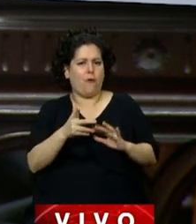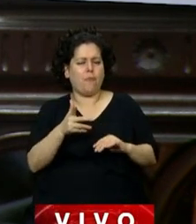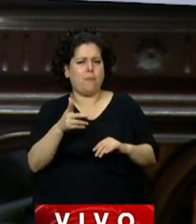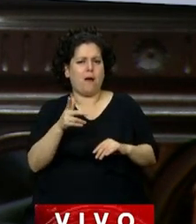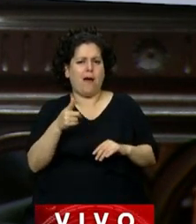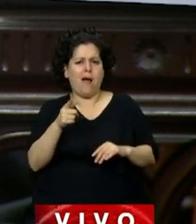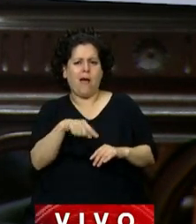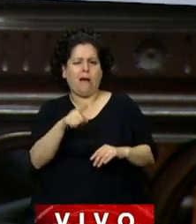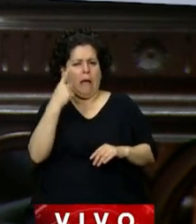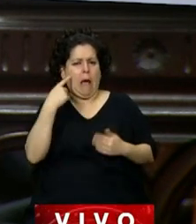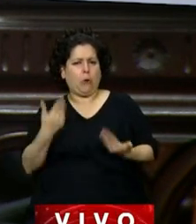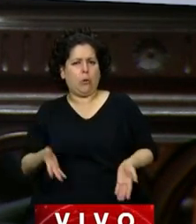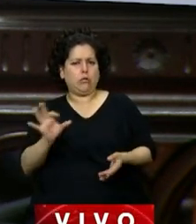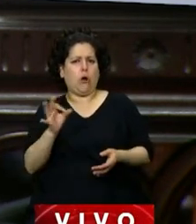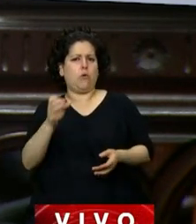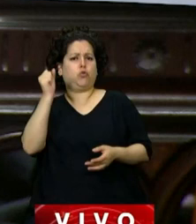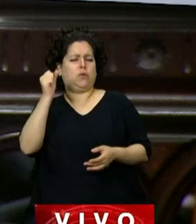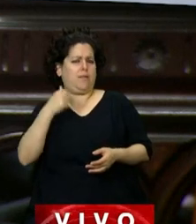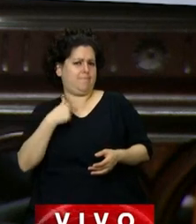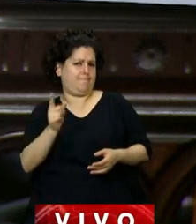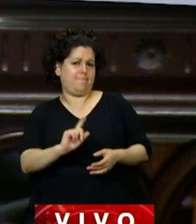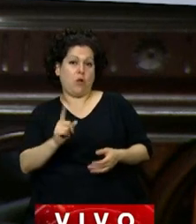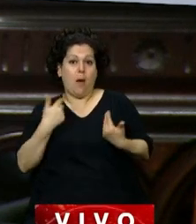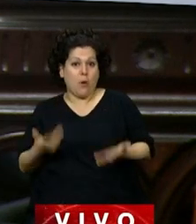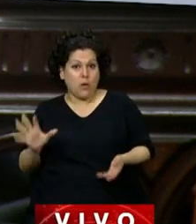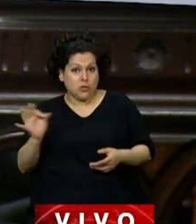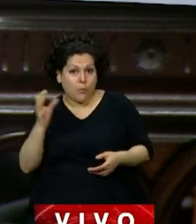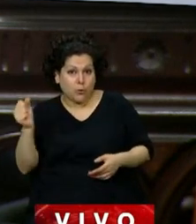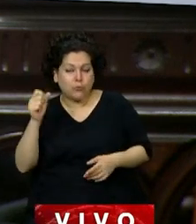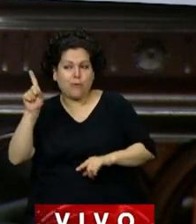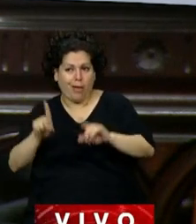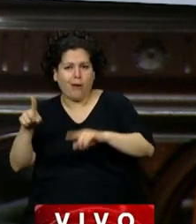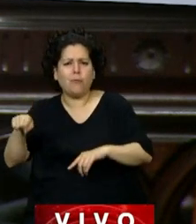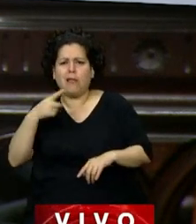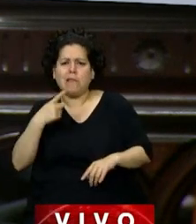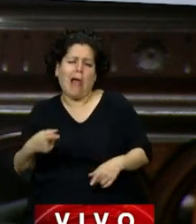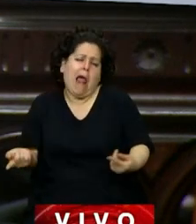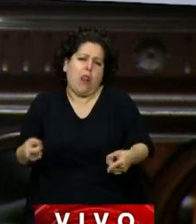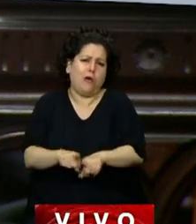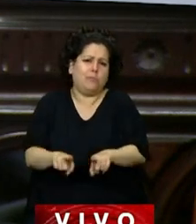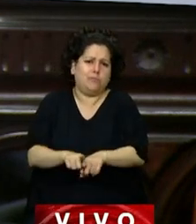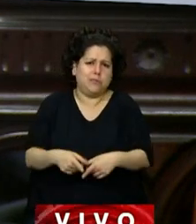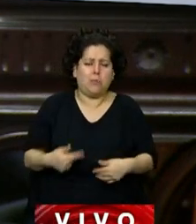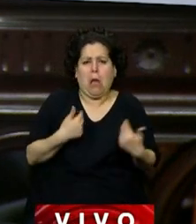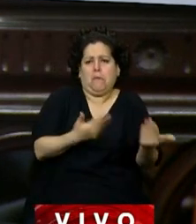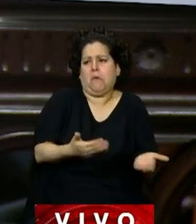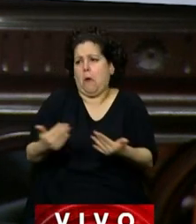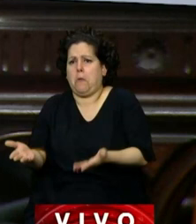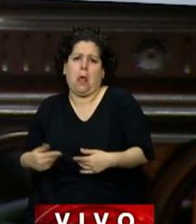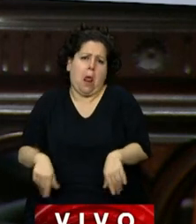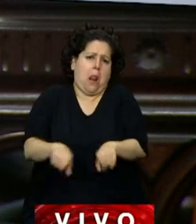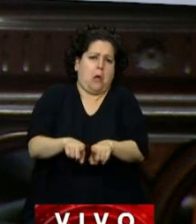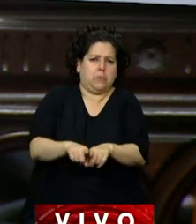cabe. Oportunistas son aquellos que creen que da lo mismo, que da lo mismo estar de un lado o del